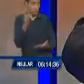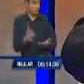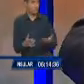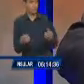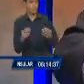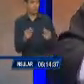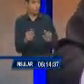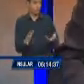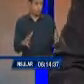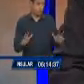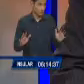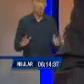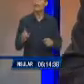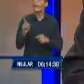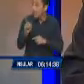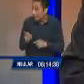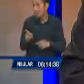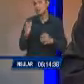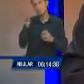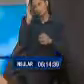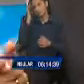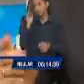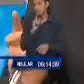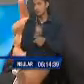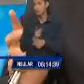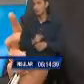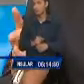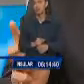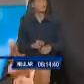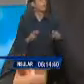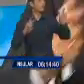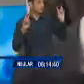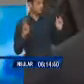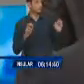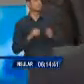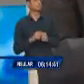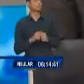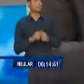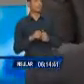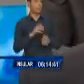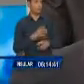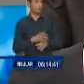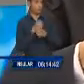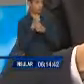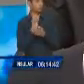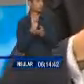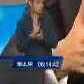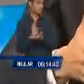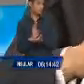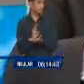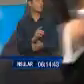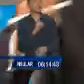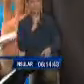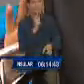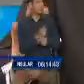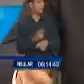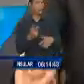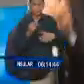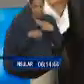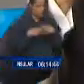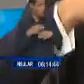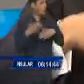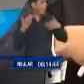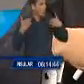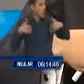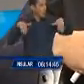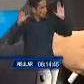verdadera preocupación. Claro. Ahora, el tema es el siguiente. El tema es, la Seguridad Social, evidentemente, siempre va, en cualquier parte del mundo, va a ser